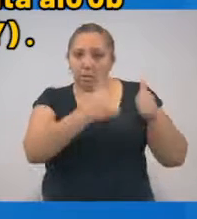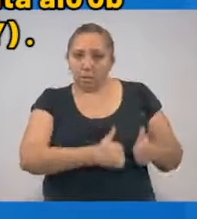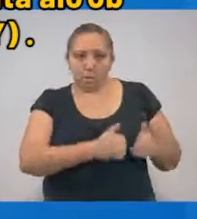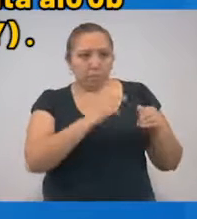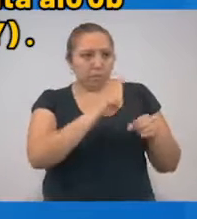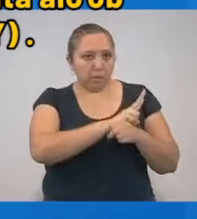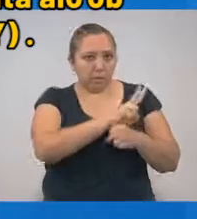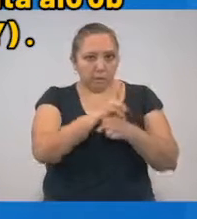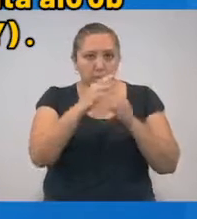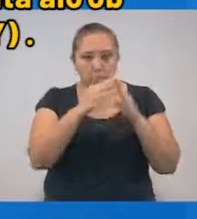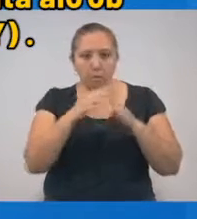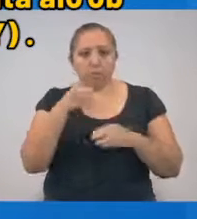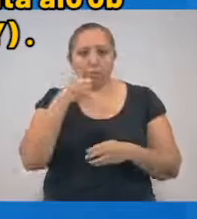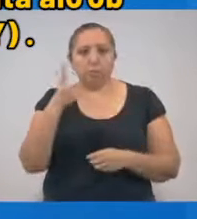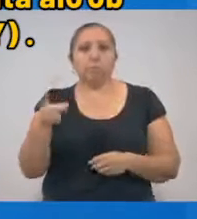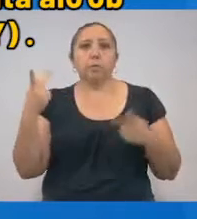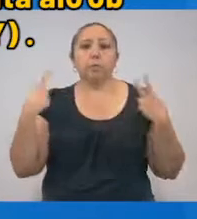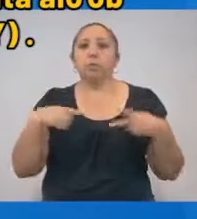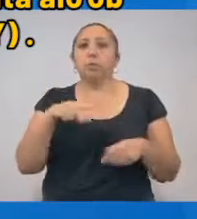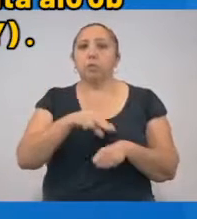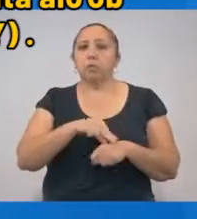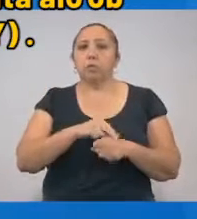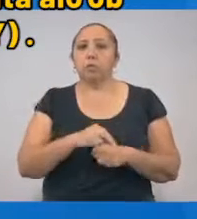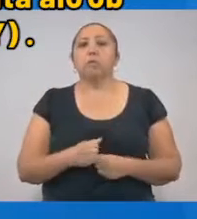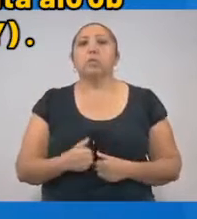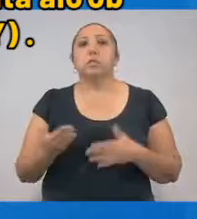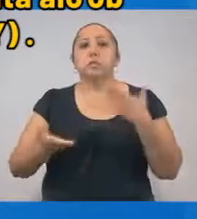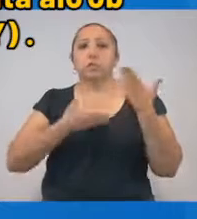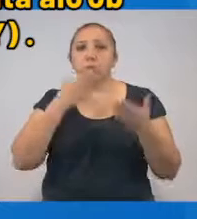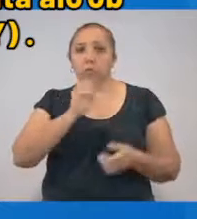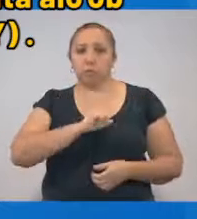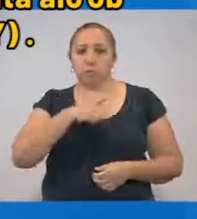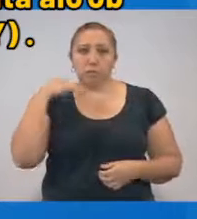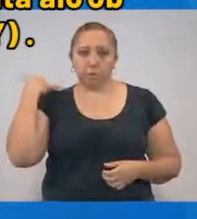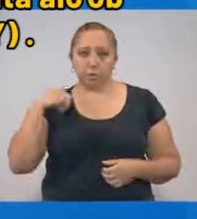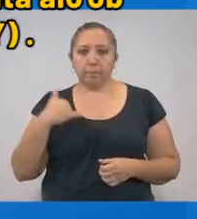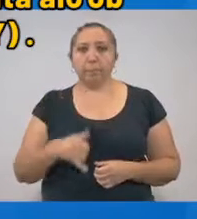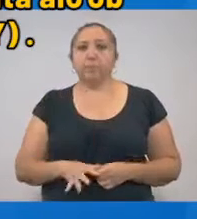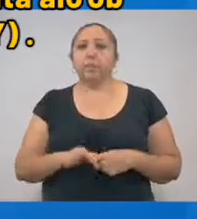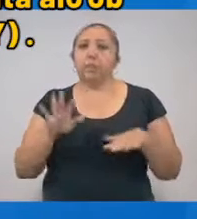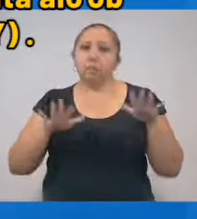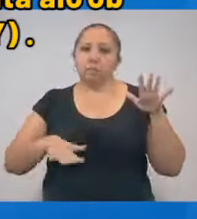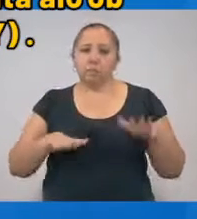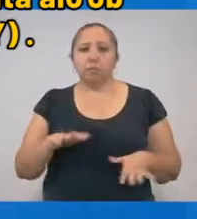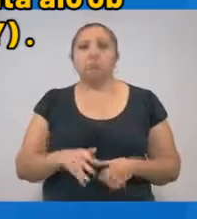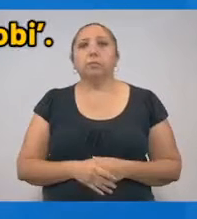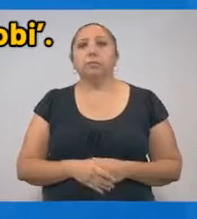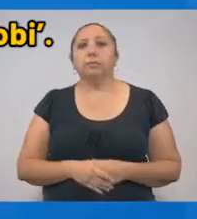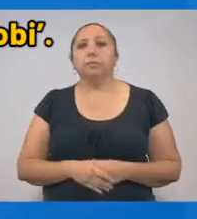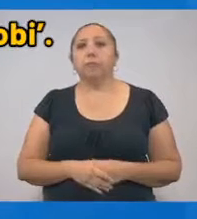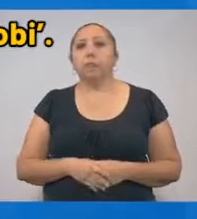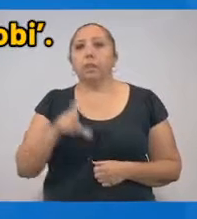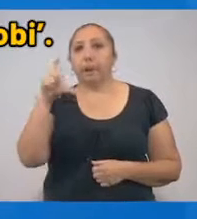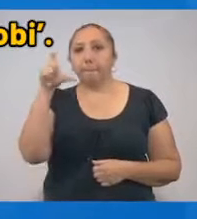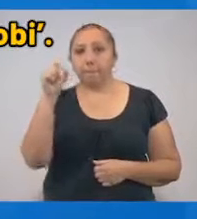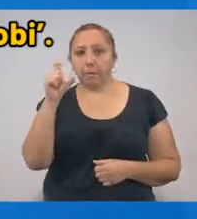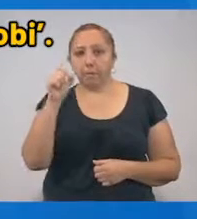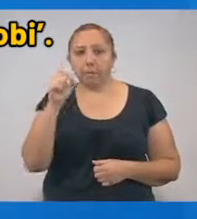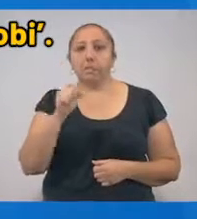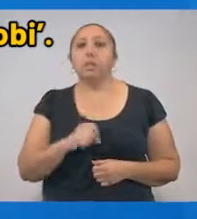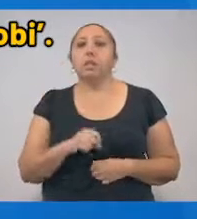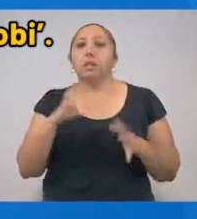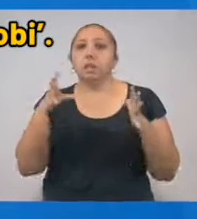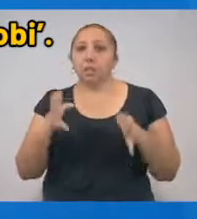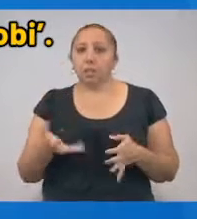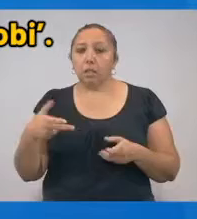y monitoreados constantemente por personal médico de los servicios de salud de Yucatán. Presentan síntomas leves. 20 de los casos